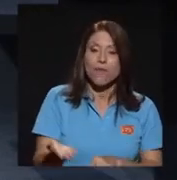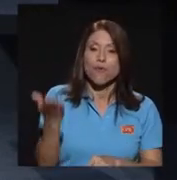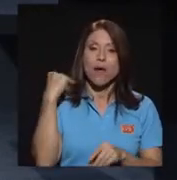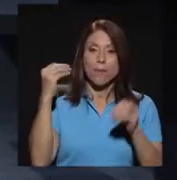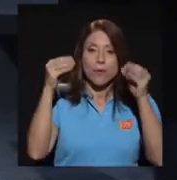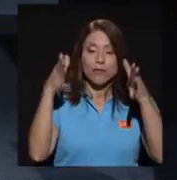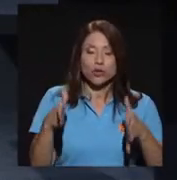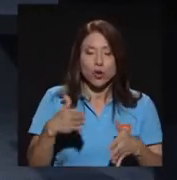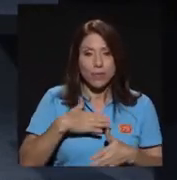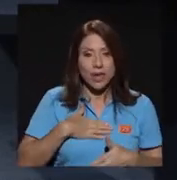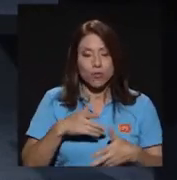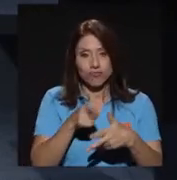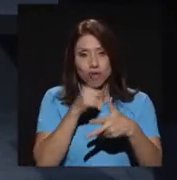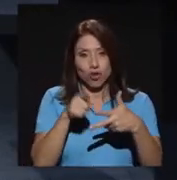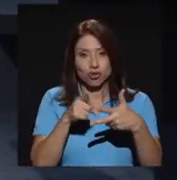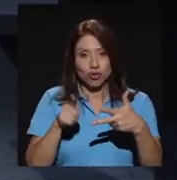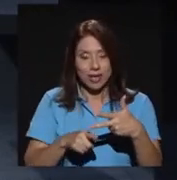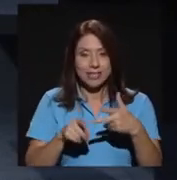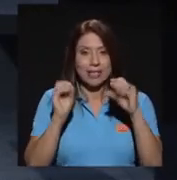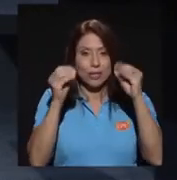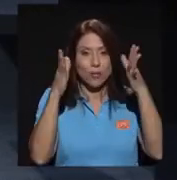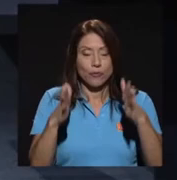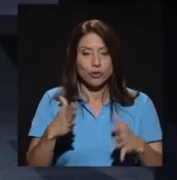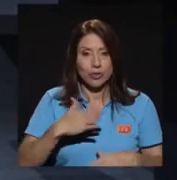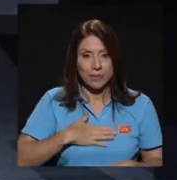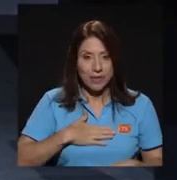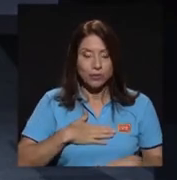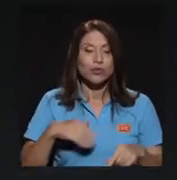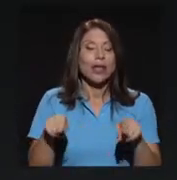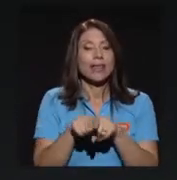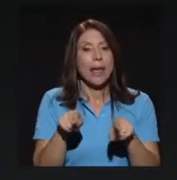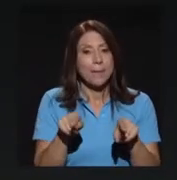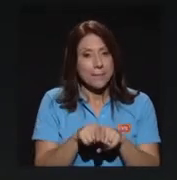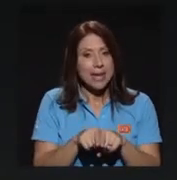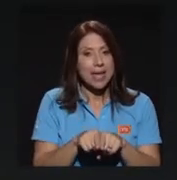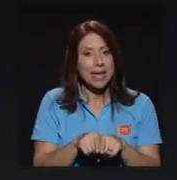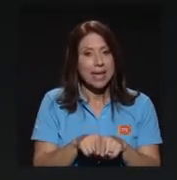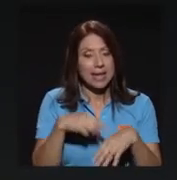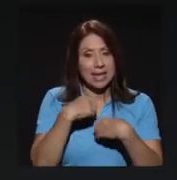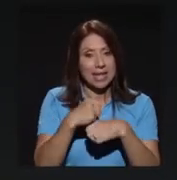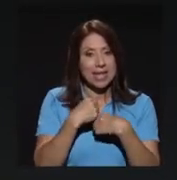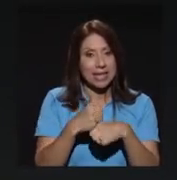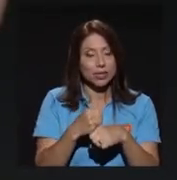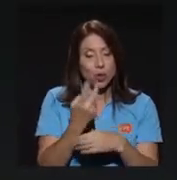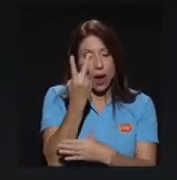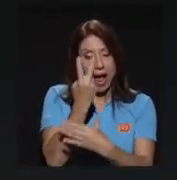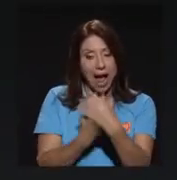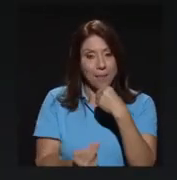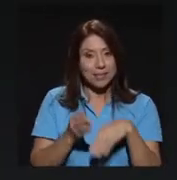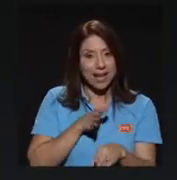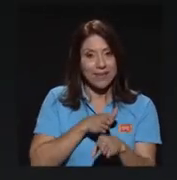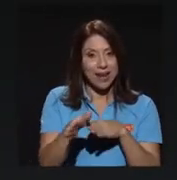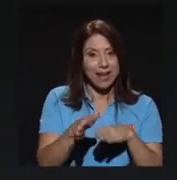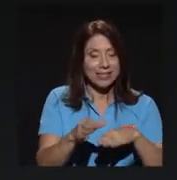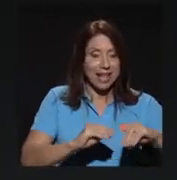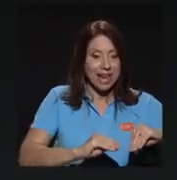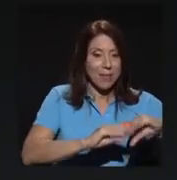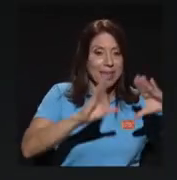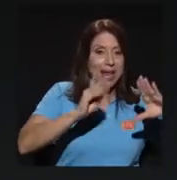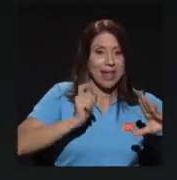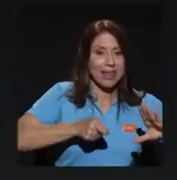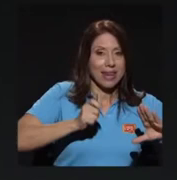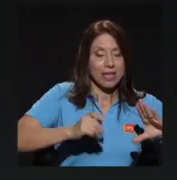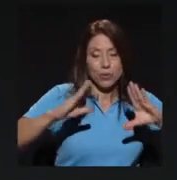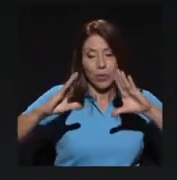sido profesores míos también fue e hizo las dos carreras en la mañana derecho y en las de ciencias